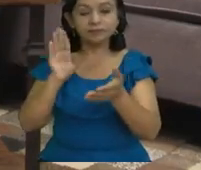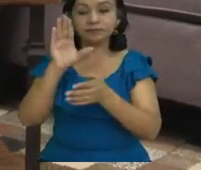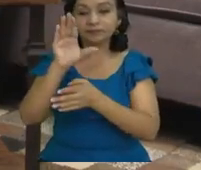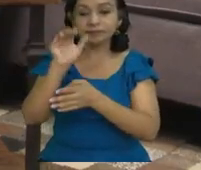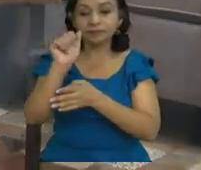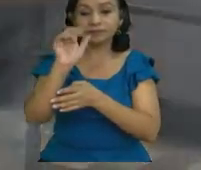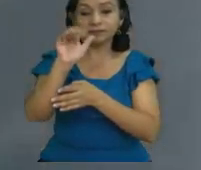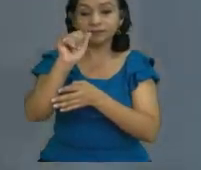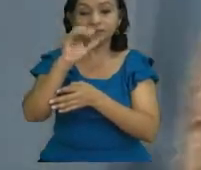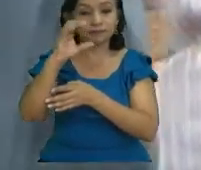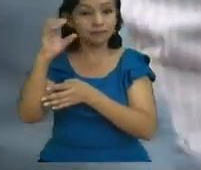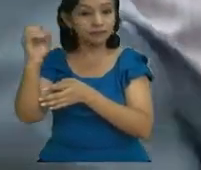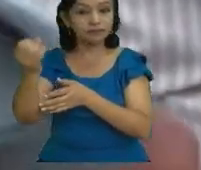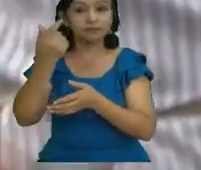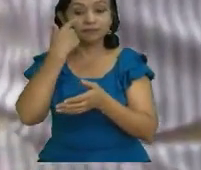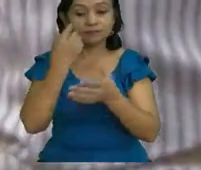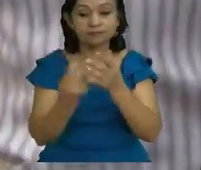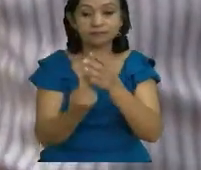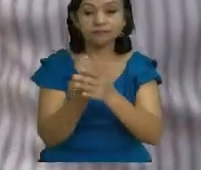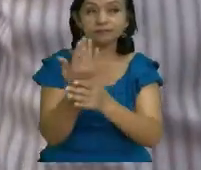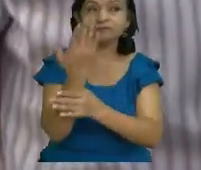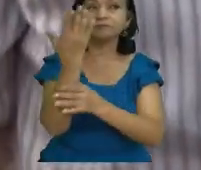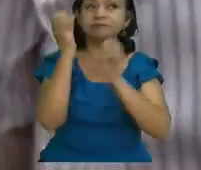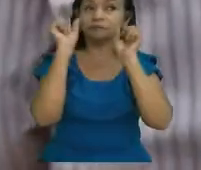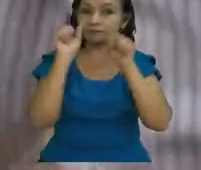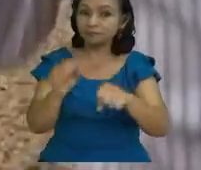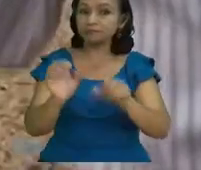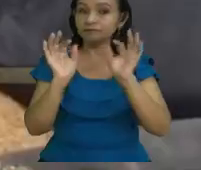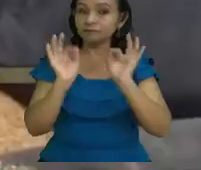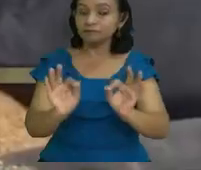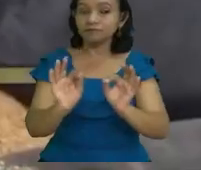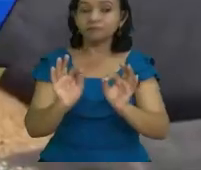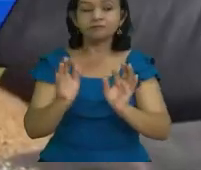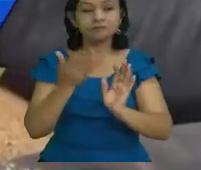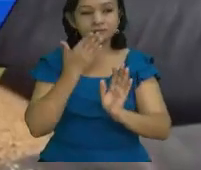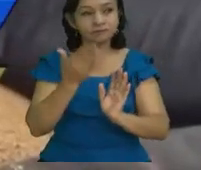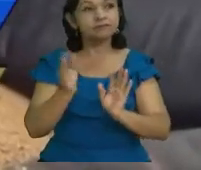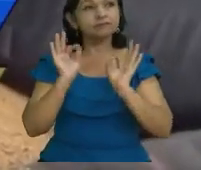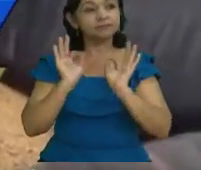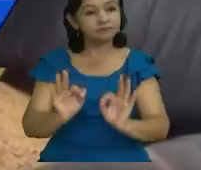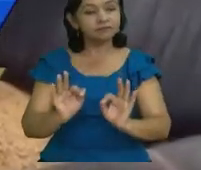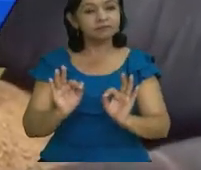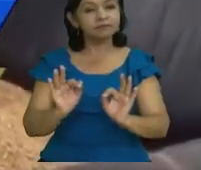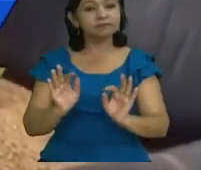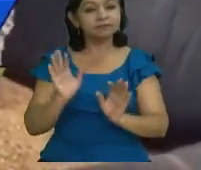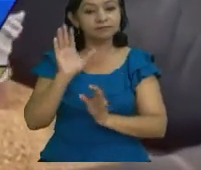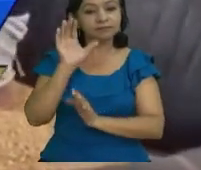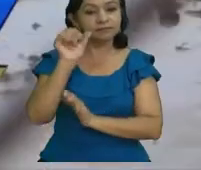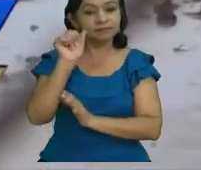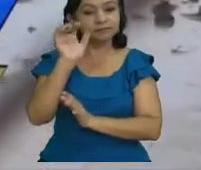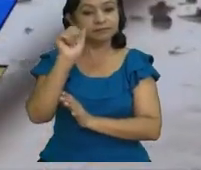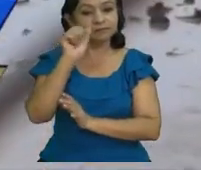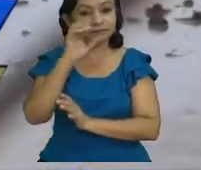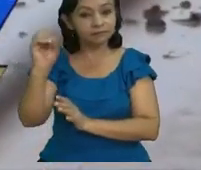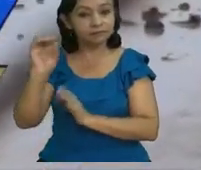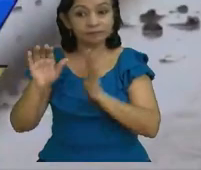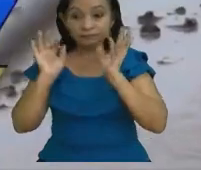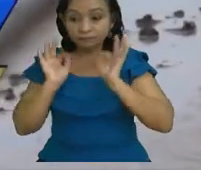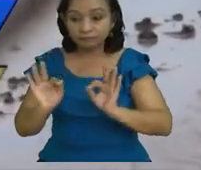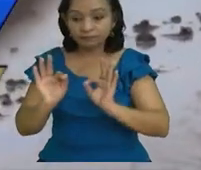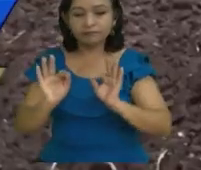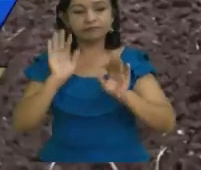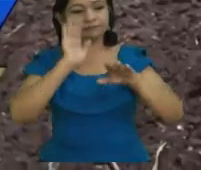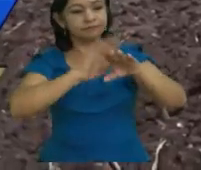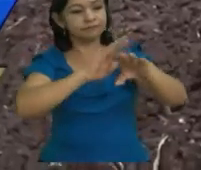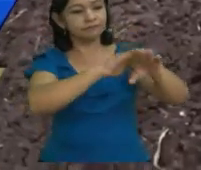cacao, que se establece, que sí produce bien, que sí se adapta bien. La variedad, exactamente. Después de que eso funciona,